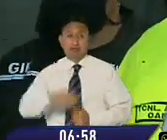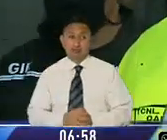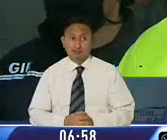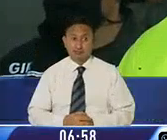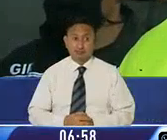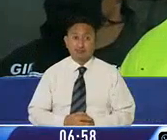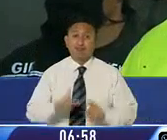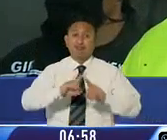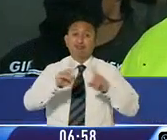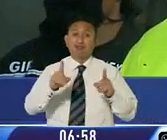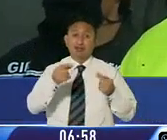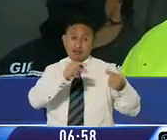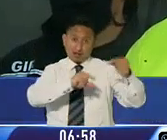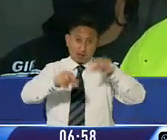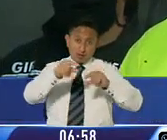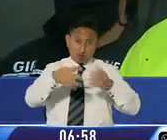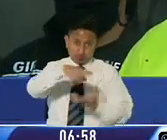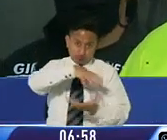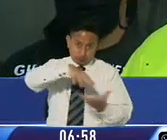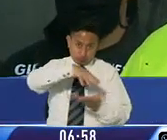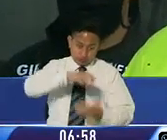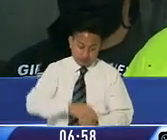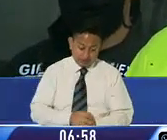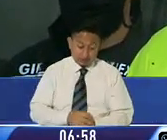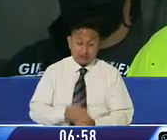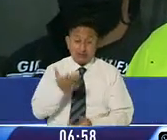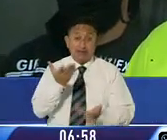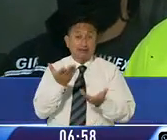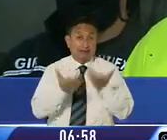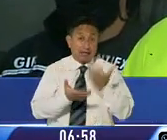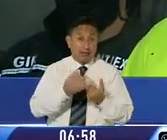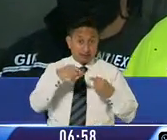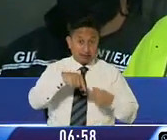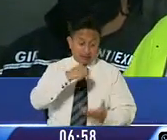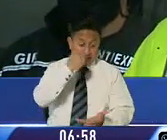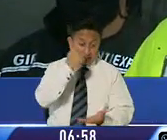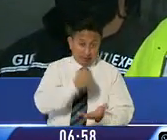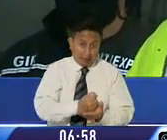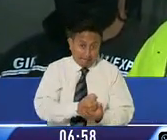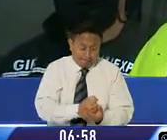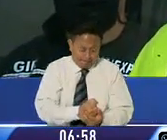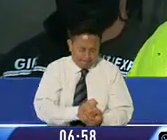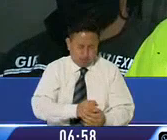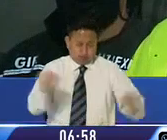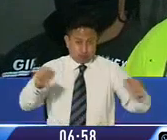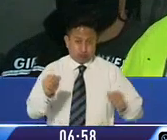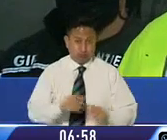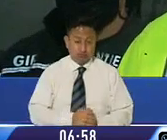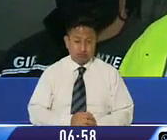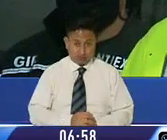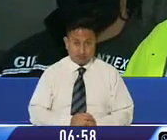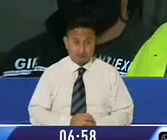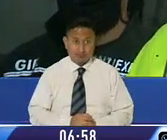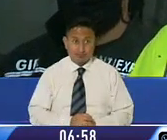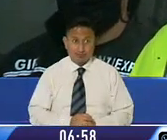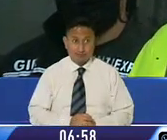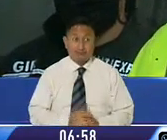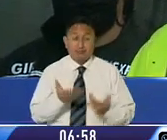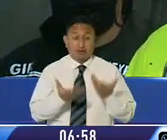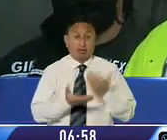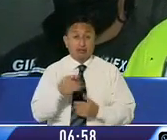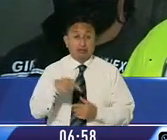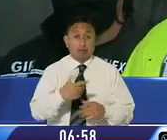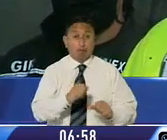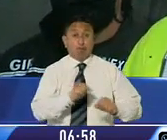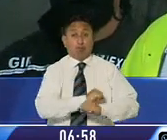trata de varios componentes químicos, los cuales podrían haberse accionado justamente al lanzar el objeto, podría haber detonado